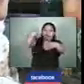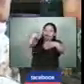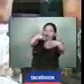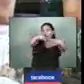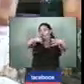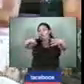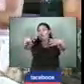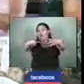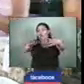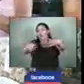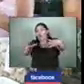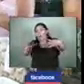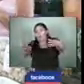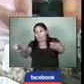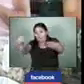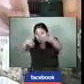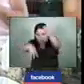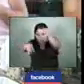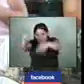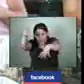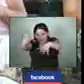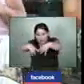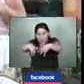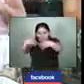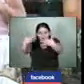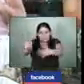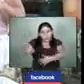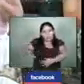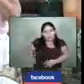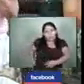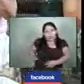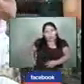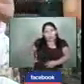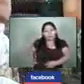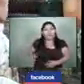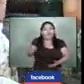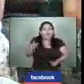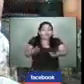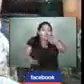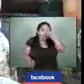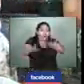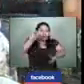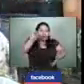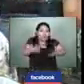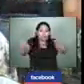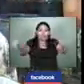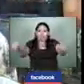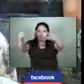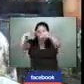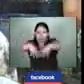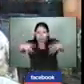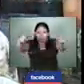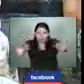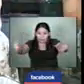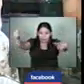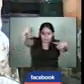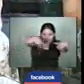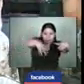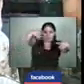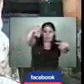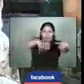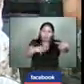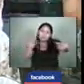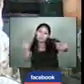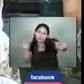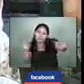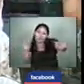y se echa al perol, ya que esté la manteca bien caliente. Se echa al perol y ya dentro